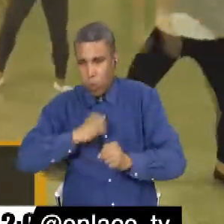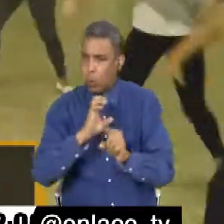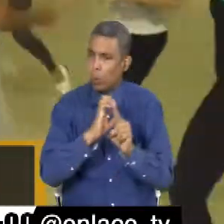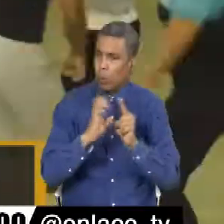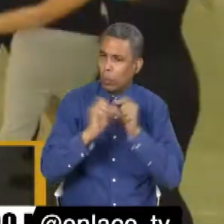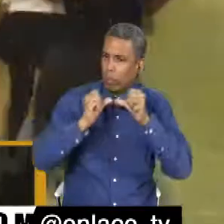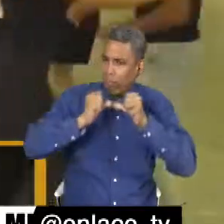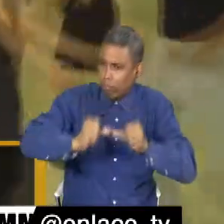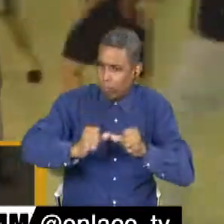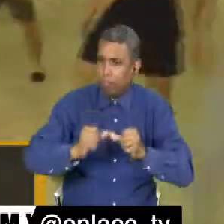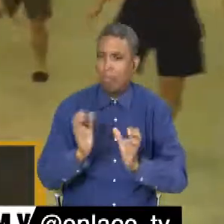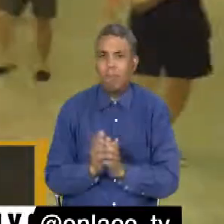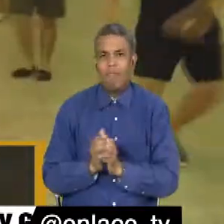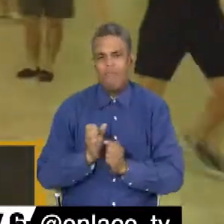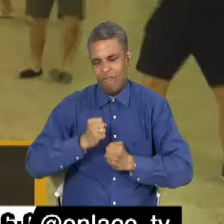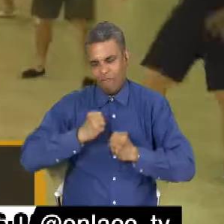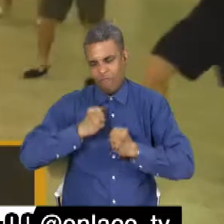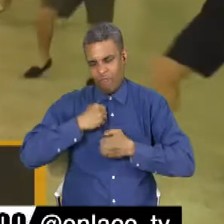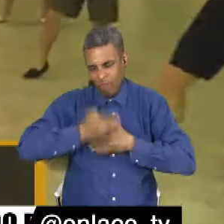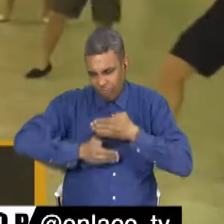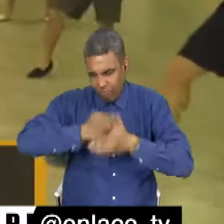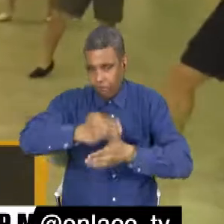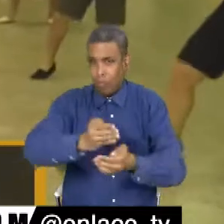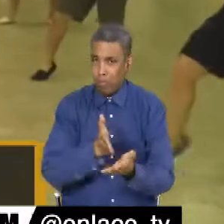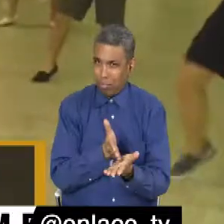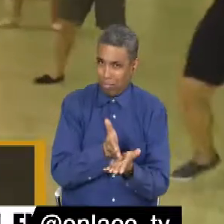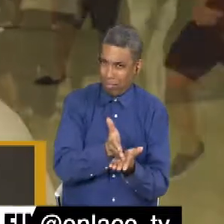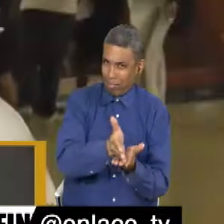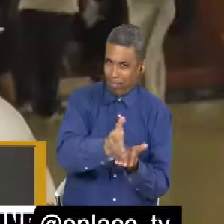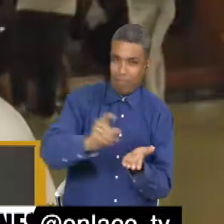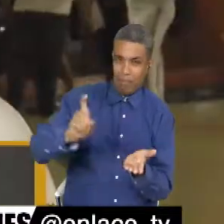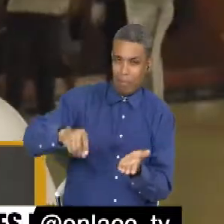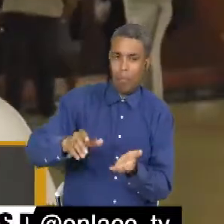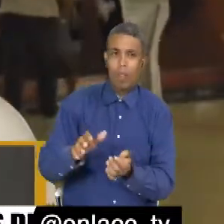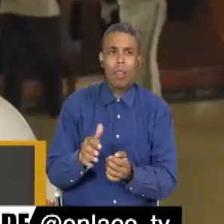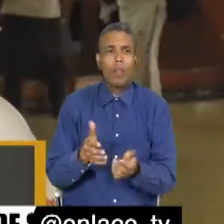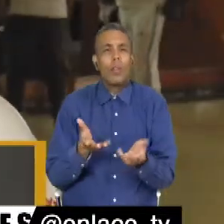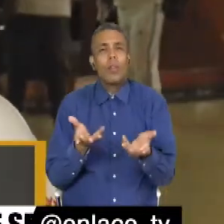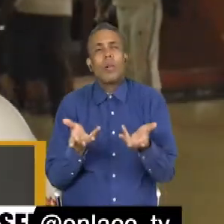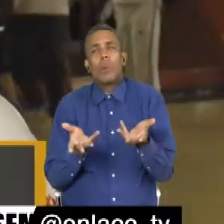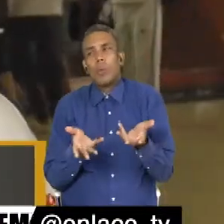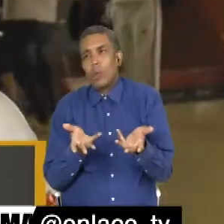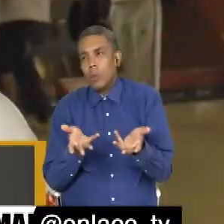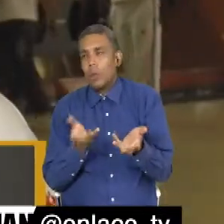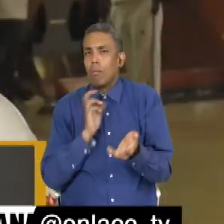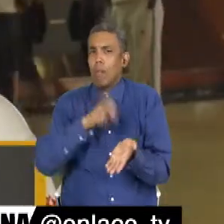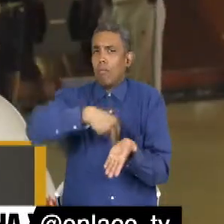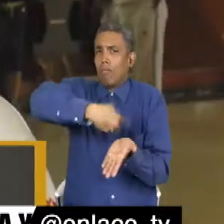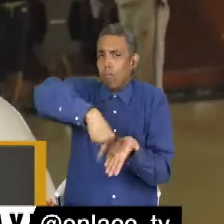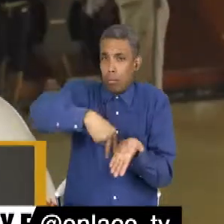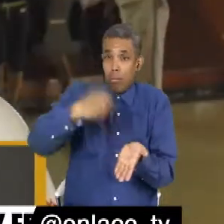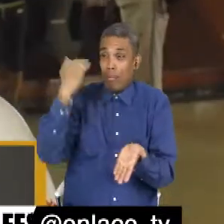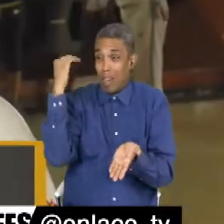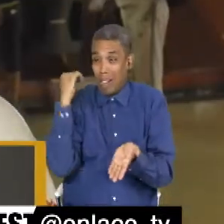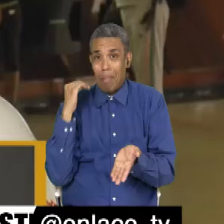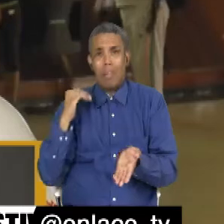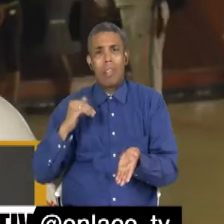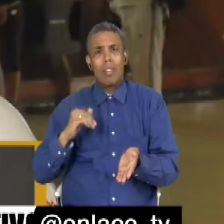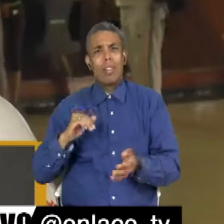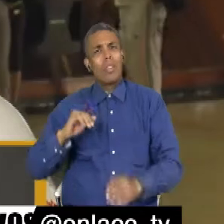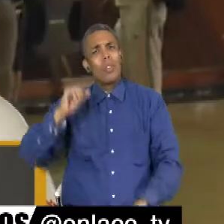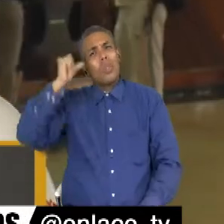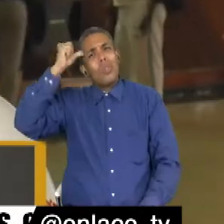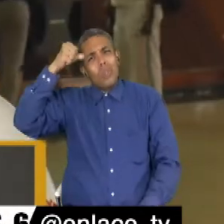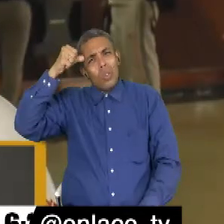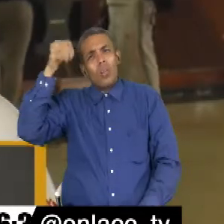importantes frente a lo que tiene que ver con la cultura de la danza. Aquí se realizaba un